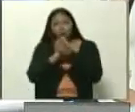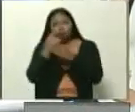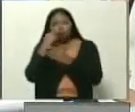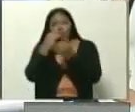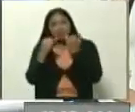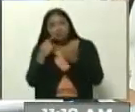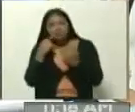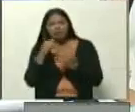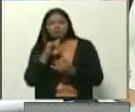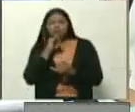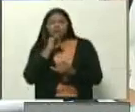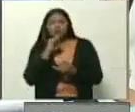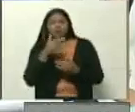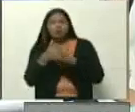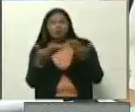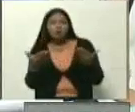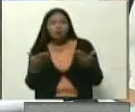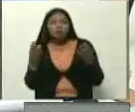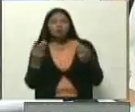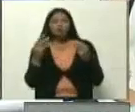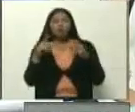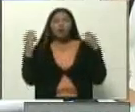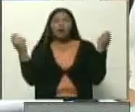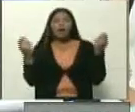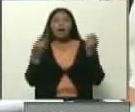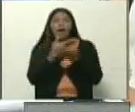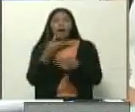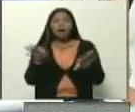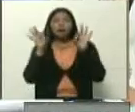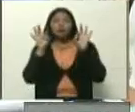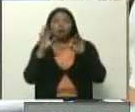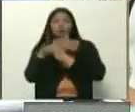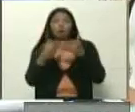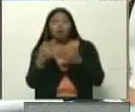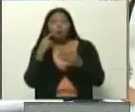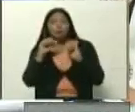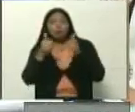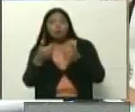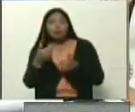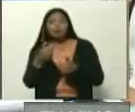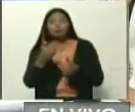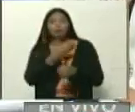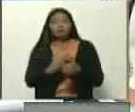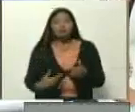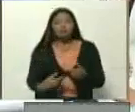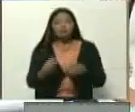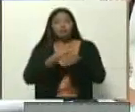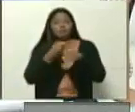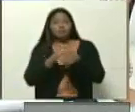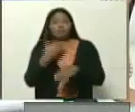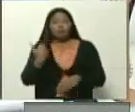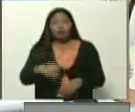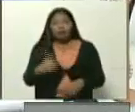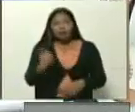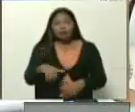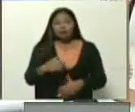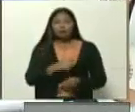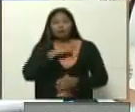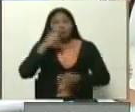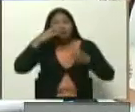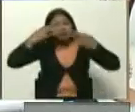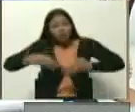finalizar mi intervención augurando muchos éxitos a la gestión que recién inicia la presidencia pro tempore del gobierno de Argentina. Estamos